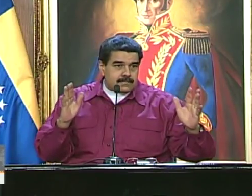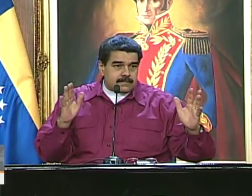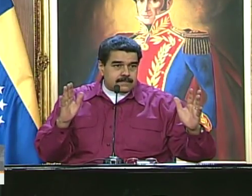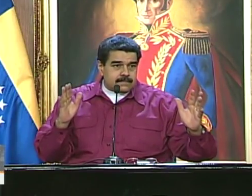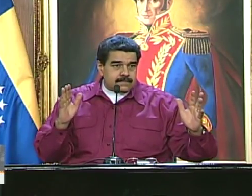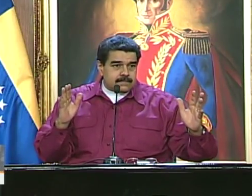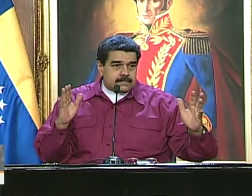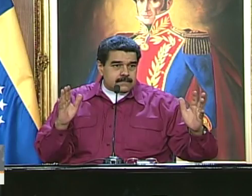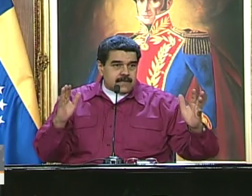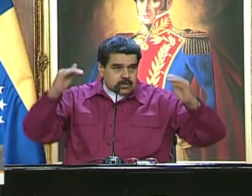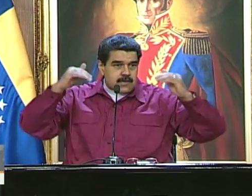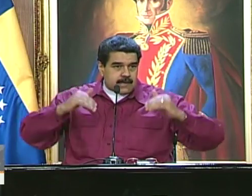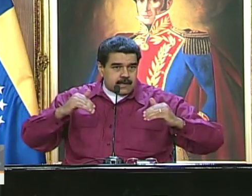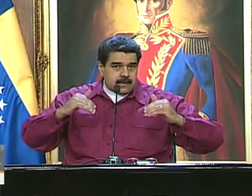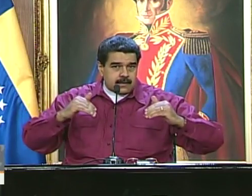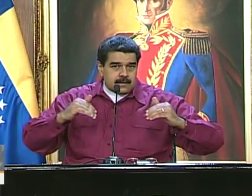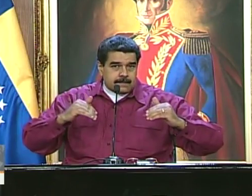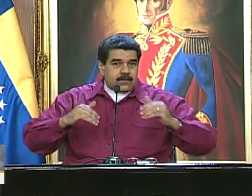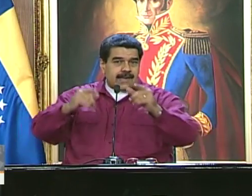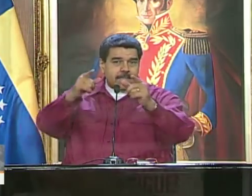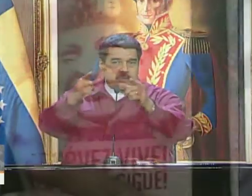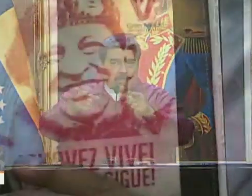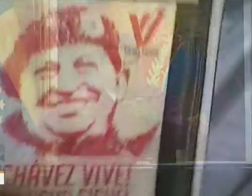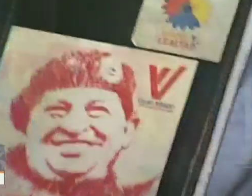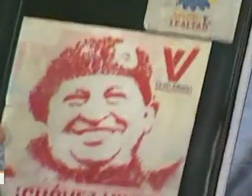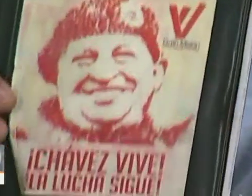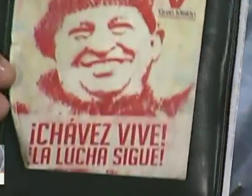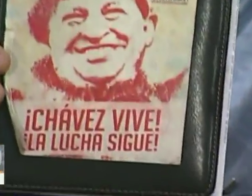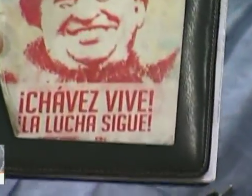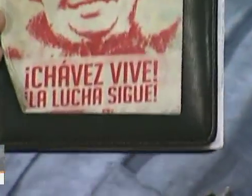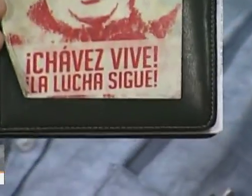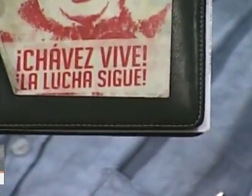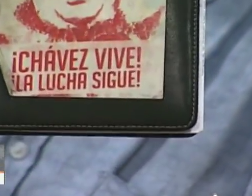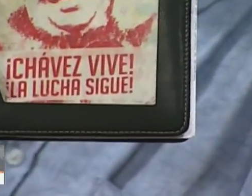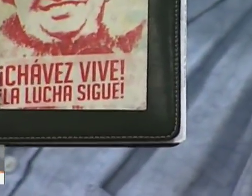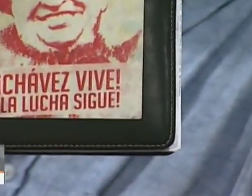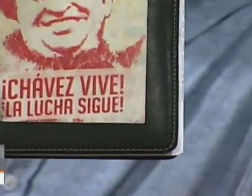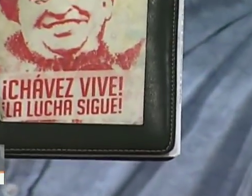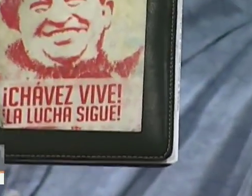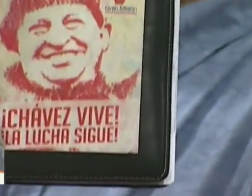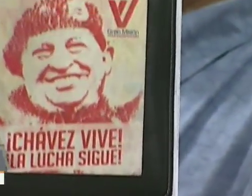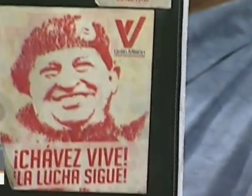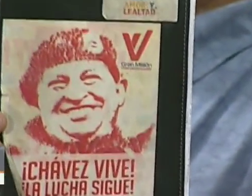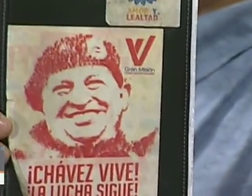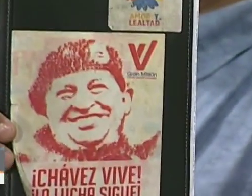dijo. Y estoy aquí porque él me ordenó y porque ustedes me pusieron aquí.